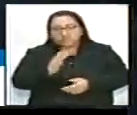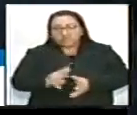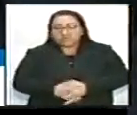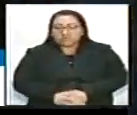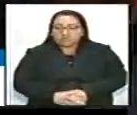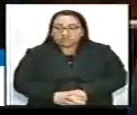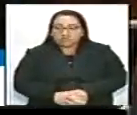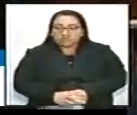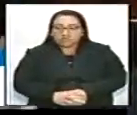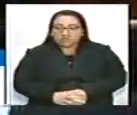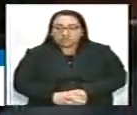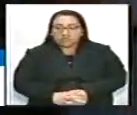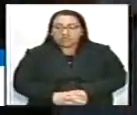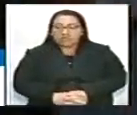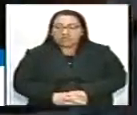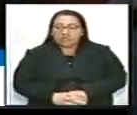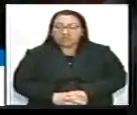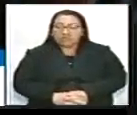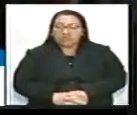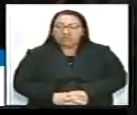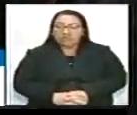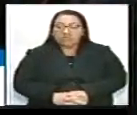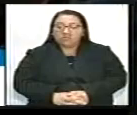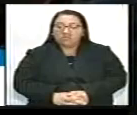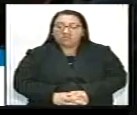escala. Industria, ni hablar, está